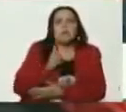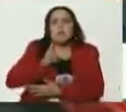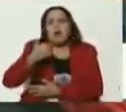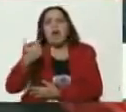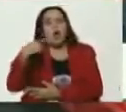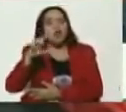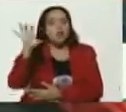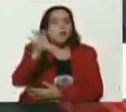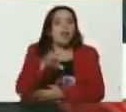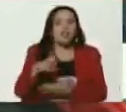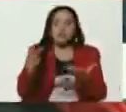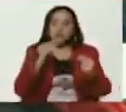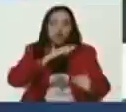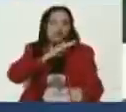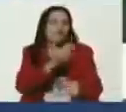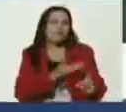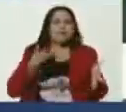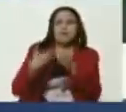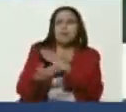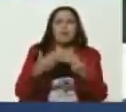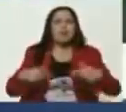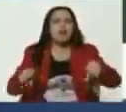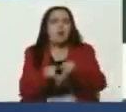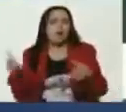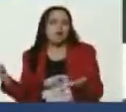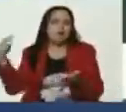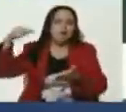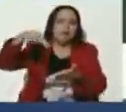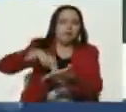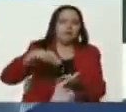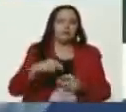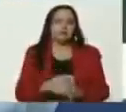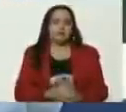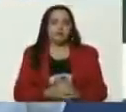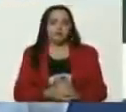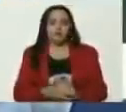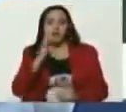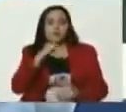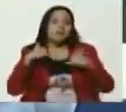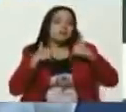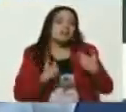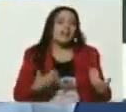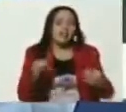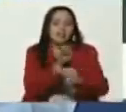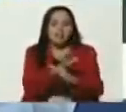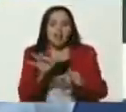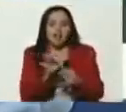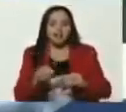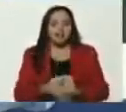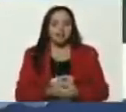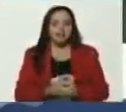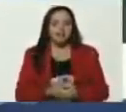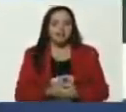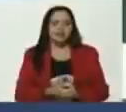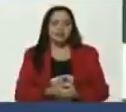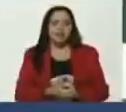por muy poderoso que sea, por no rendirnos ante ninguna